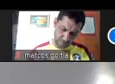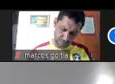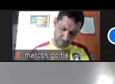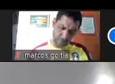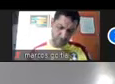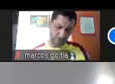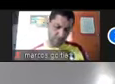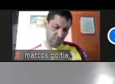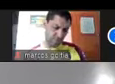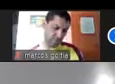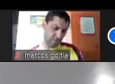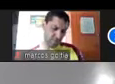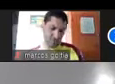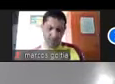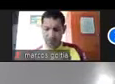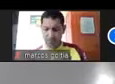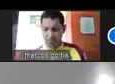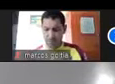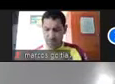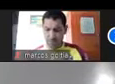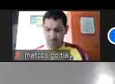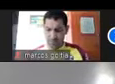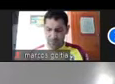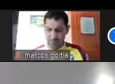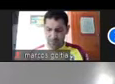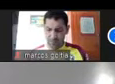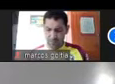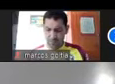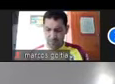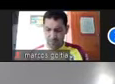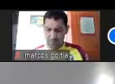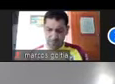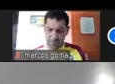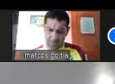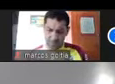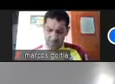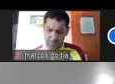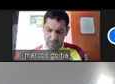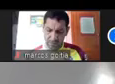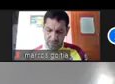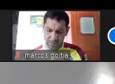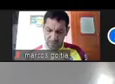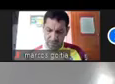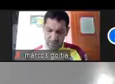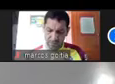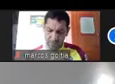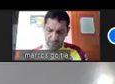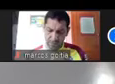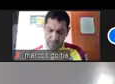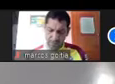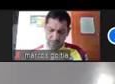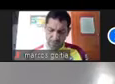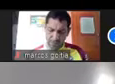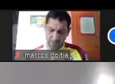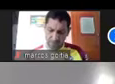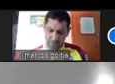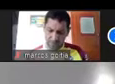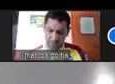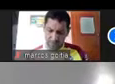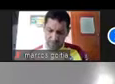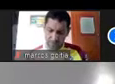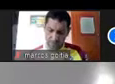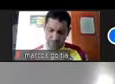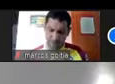acciones que llevamos adelante de esta naturaleza. También vamos haciendo una discriminación, porque las actividades, en este caso también una